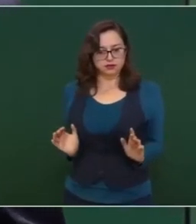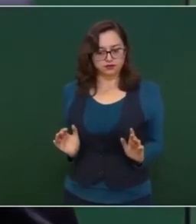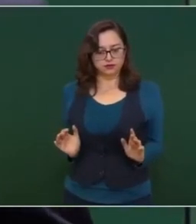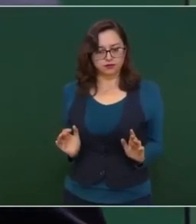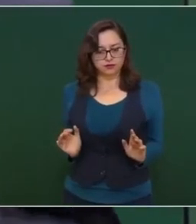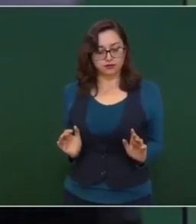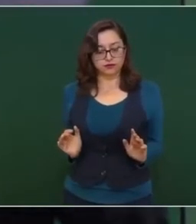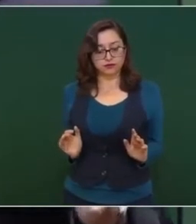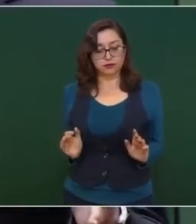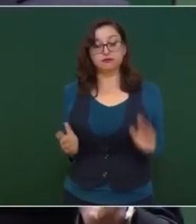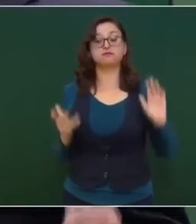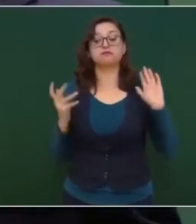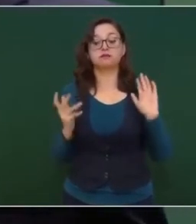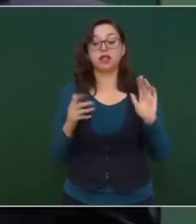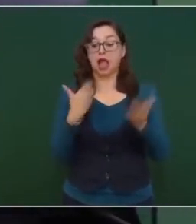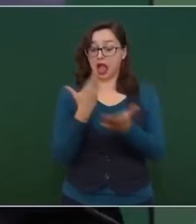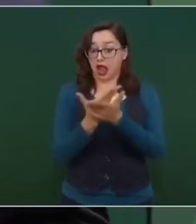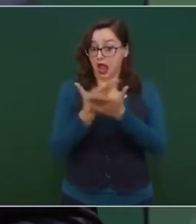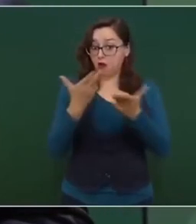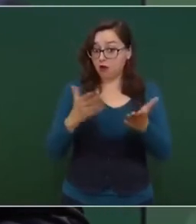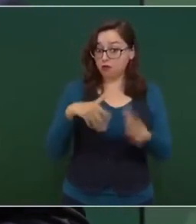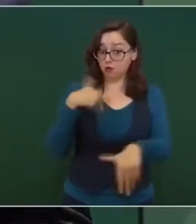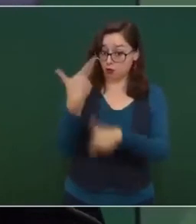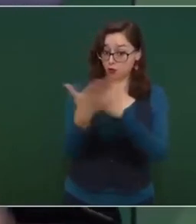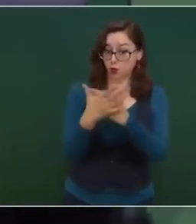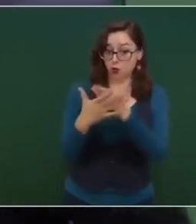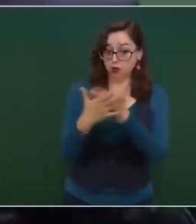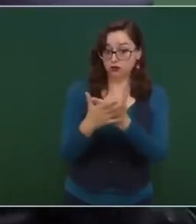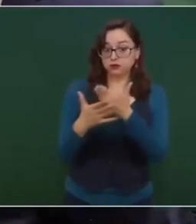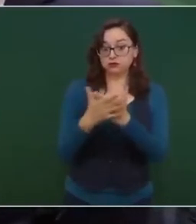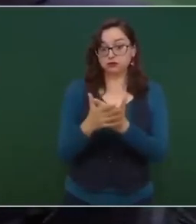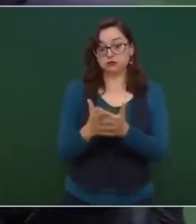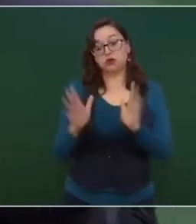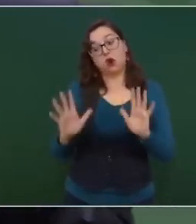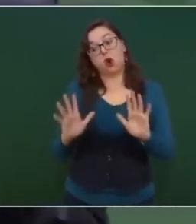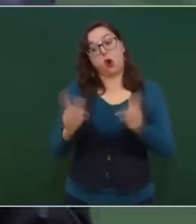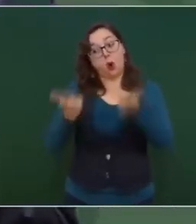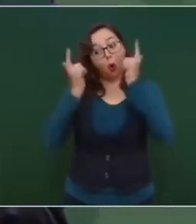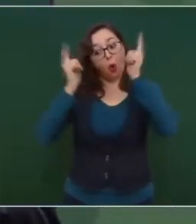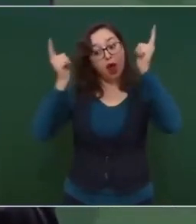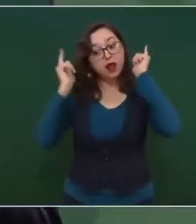Bueno, eso mismo es lo que yo deseo,